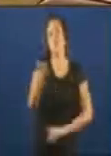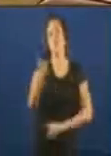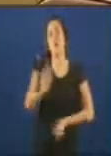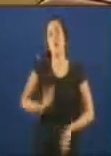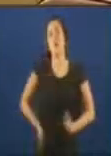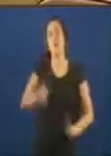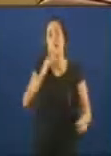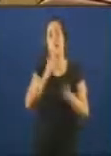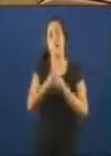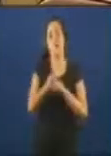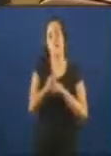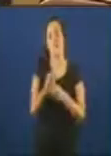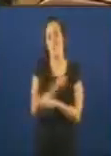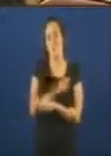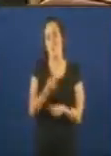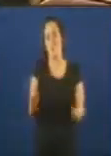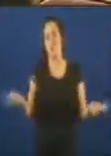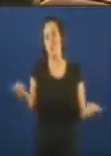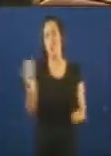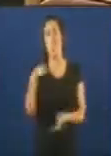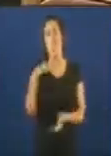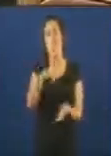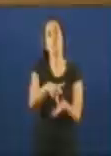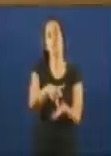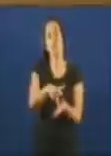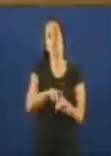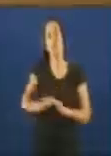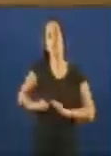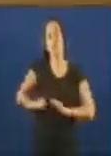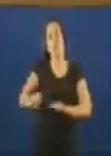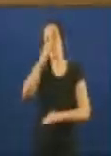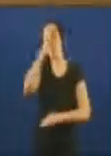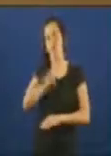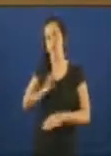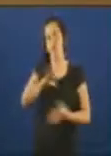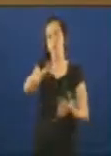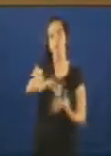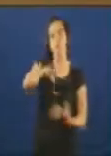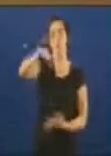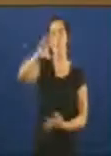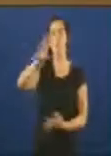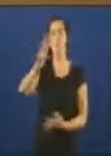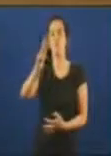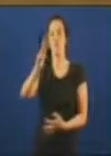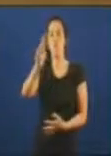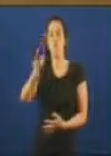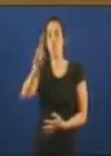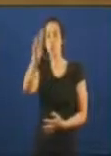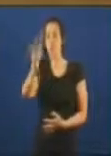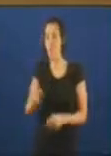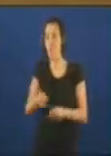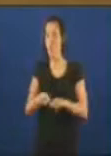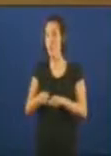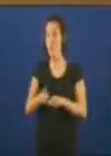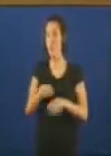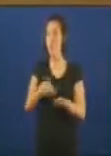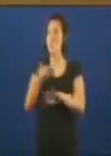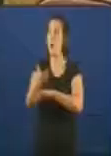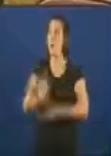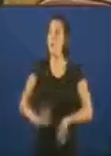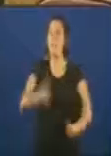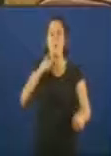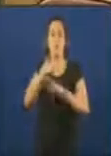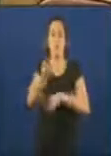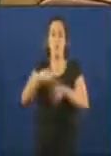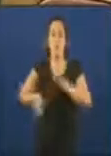da negra sombra de Marcial Dorado e viaxe a México para actuar de broker, vendendo unha